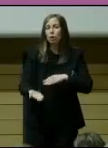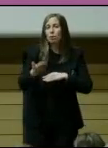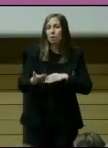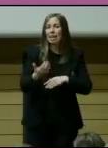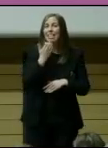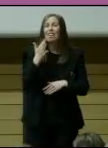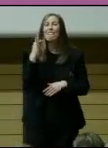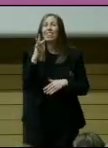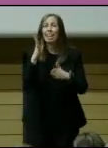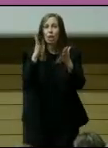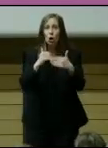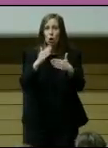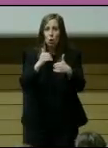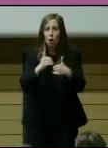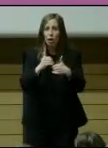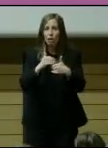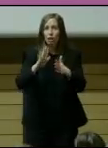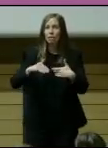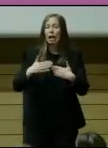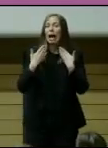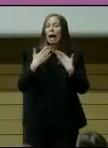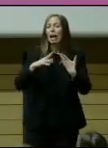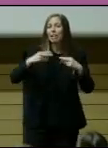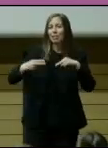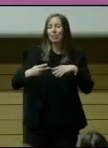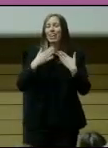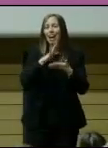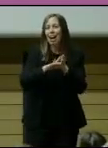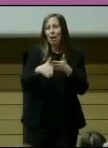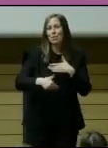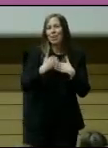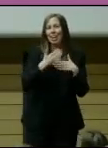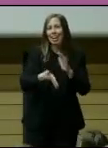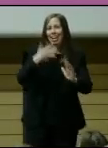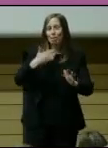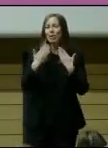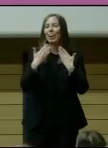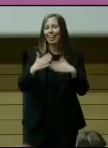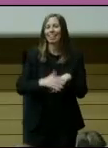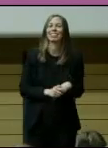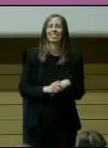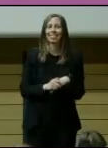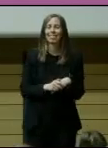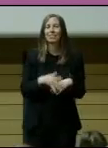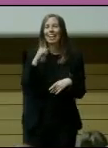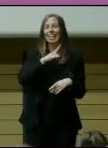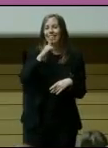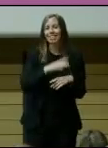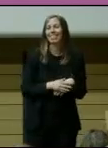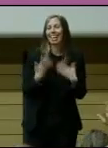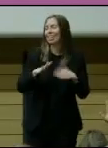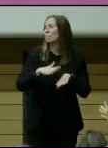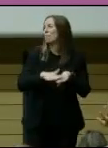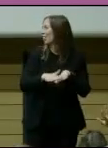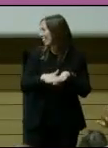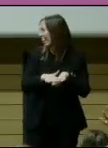tuviésemos fentanilo... no he agradecido a las traductoras, perdón, hablo muy rápido, gracias por la traducción. Tampoco a los técnicos. Gracias,